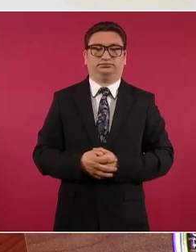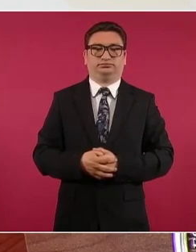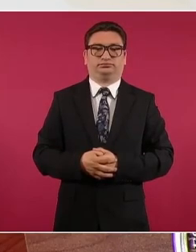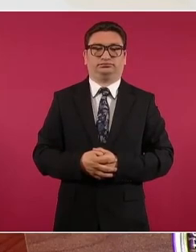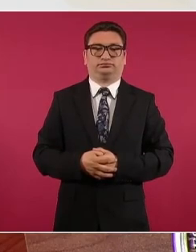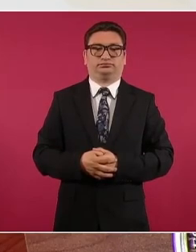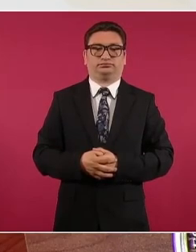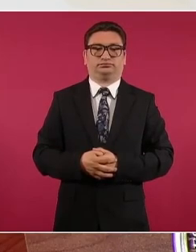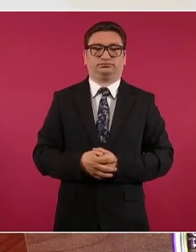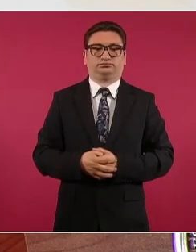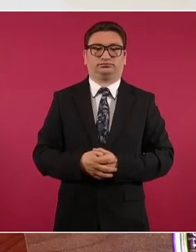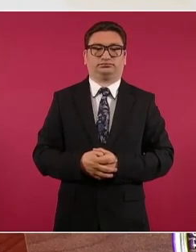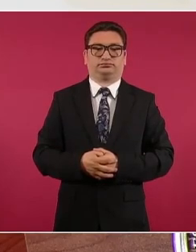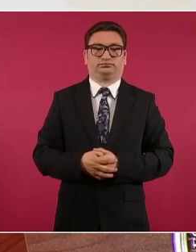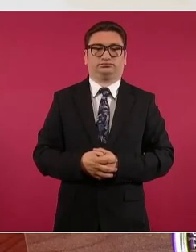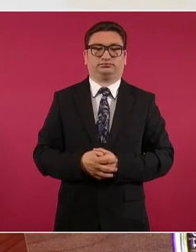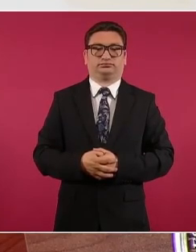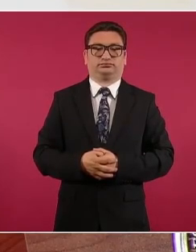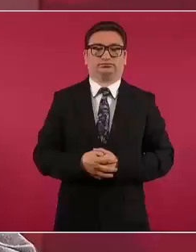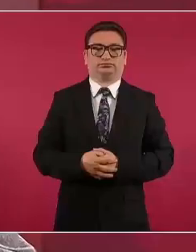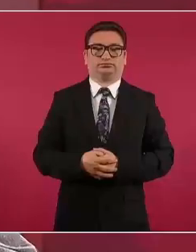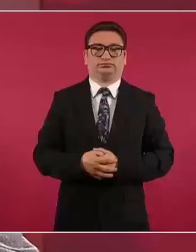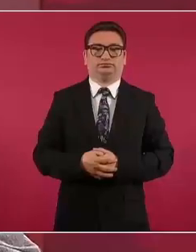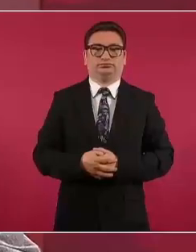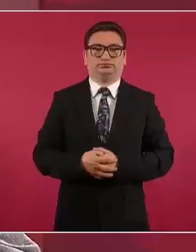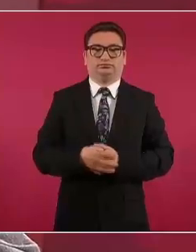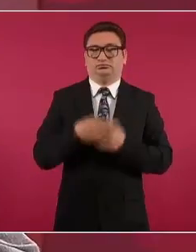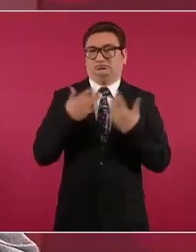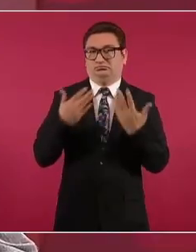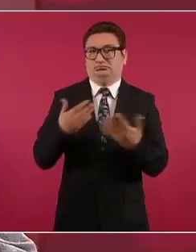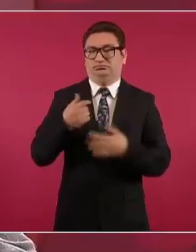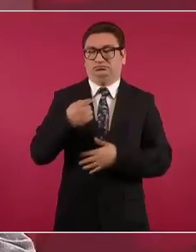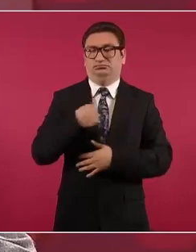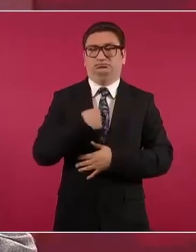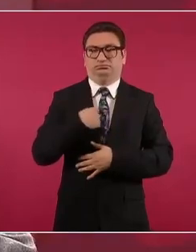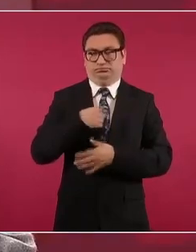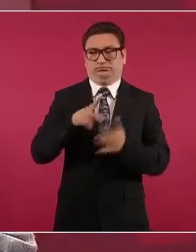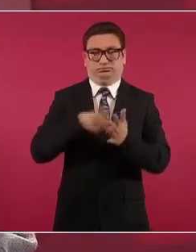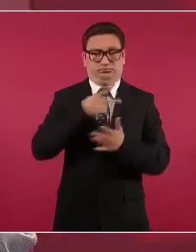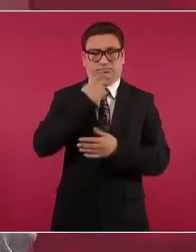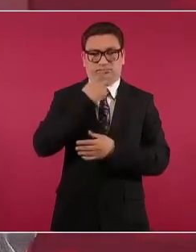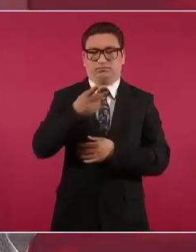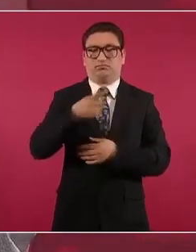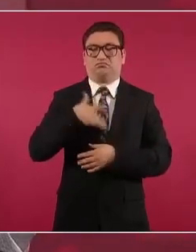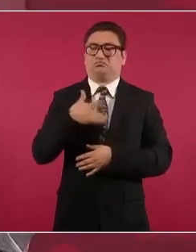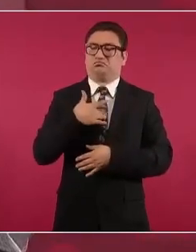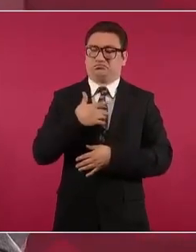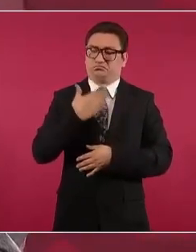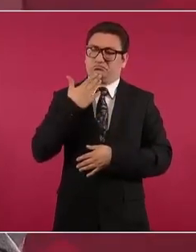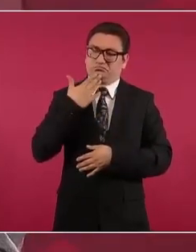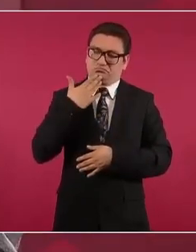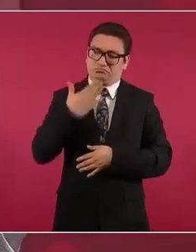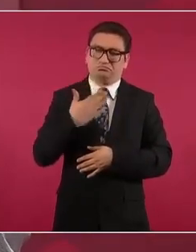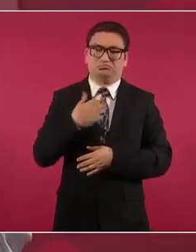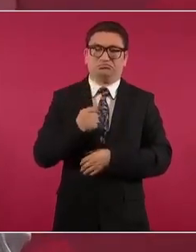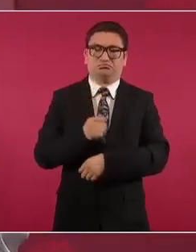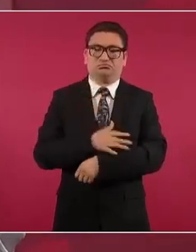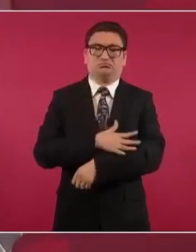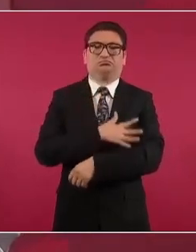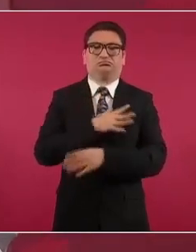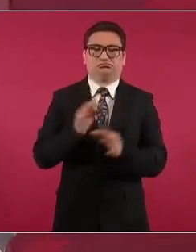Entonces, yo estoy, repito, muy satisfecho y